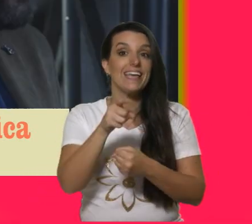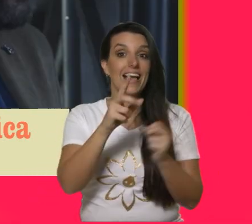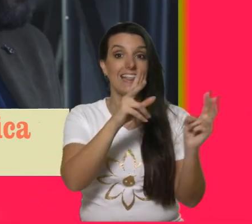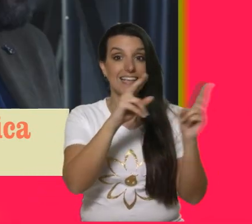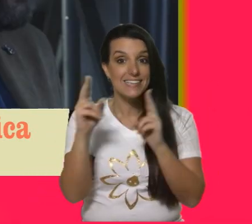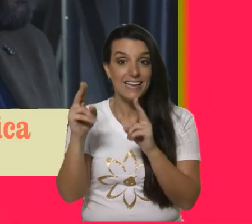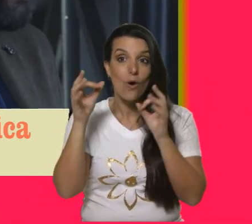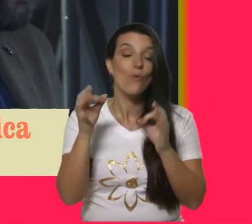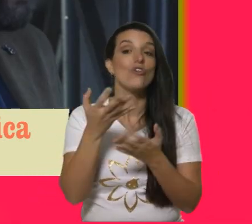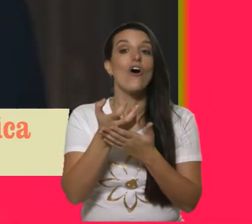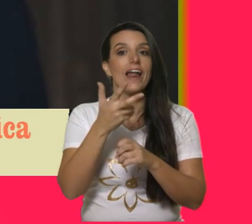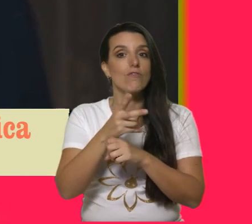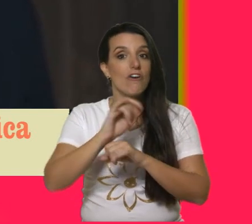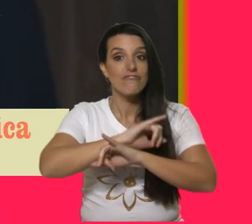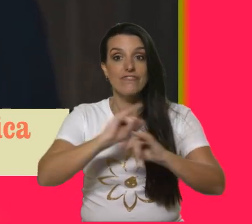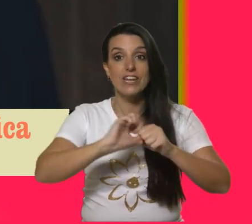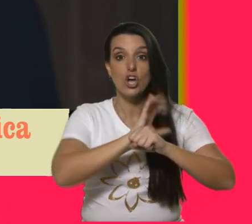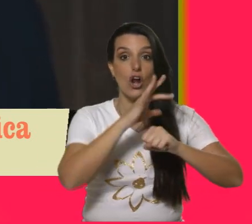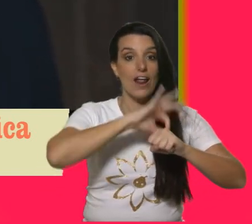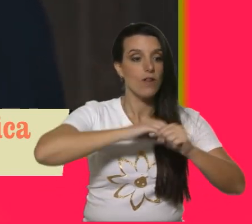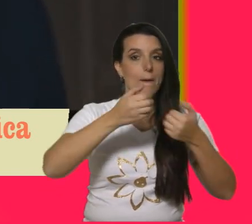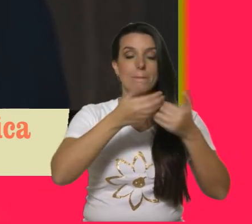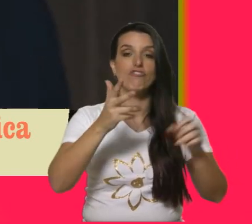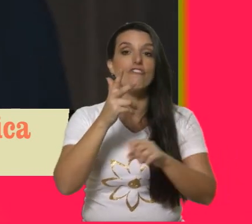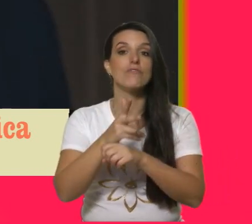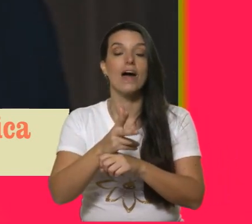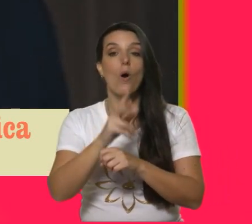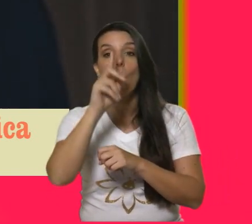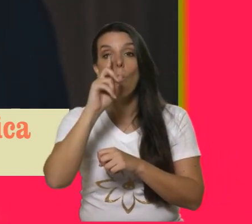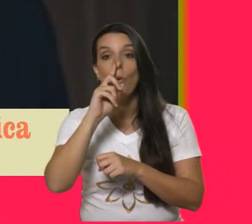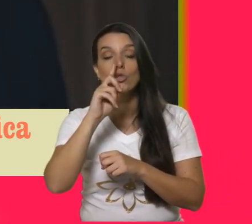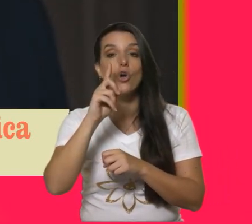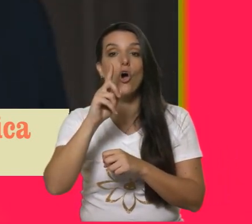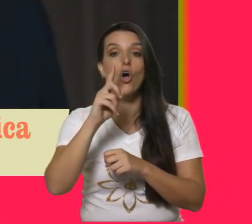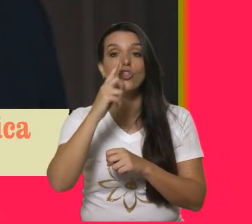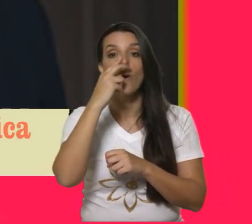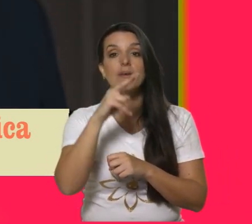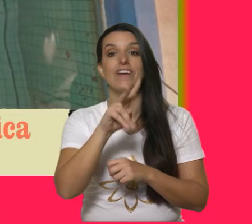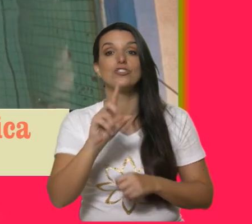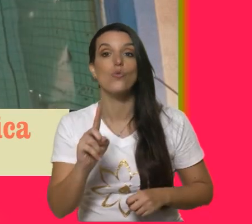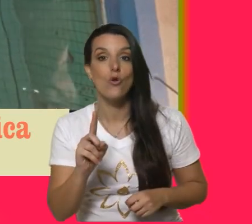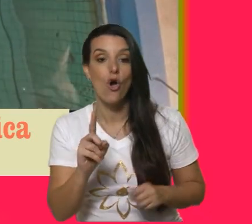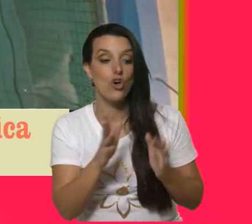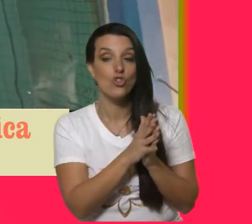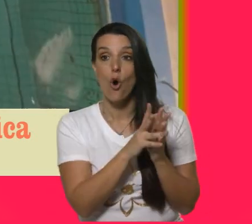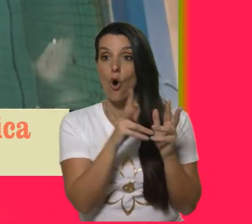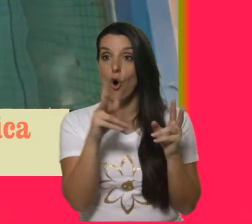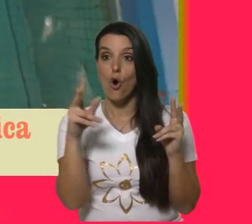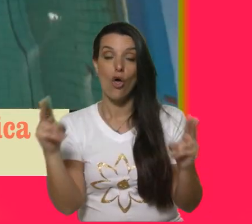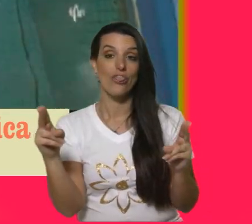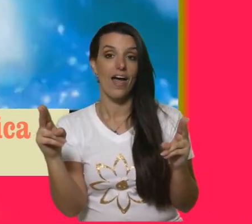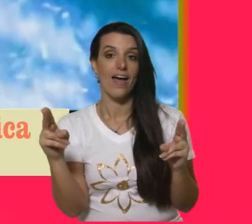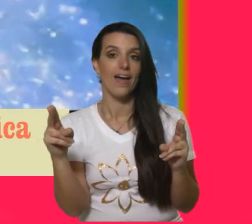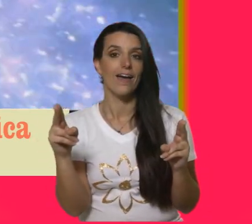eh inmediatamente salimos de la pandemia se filmó en junio del 2021 a partir de junio del 2021 toda la segunda parte del 2021 Y si vemos el